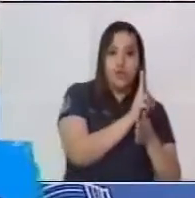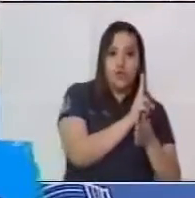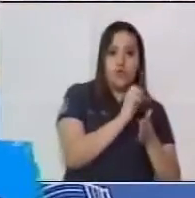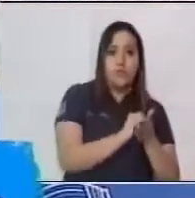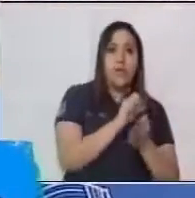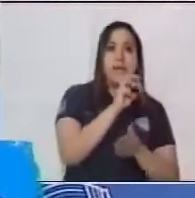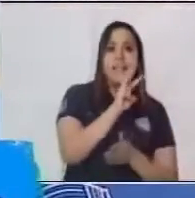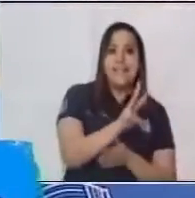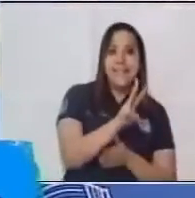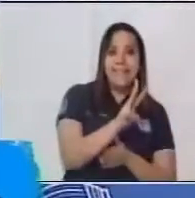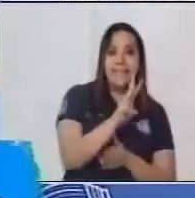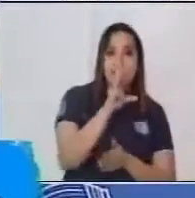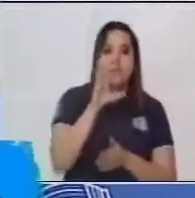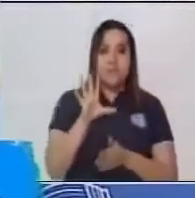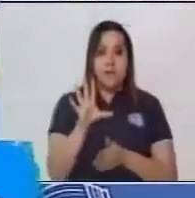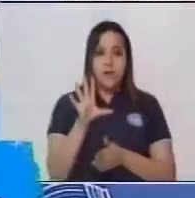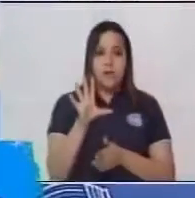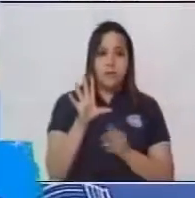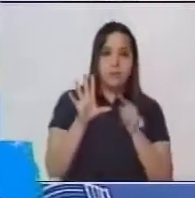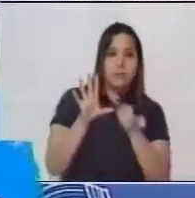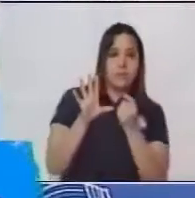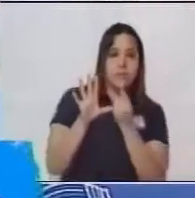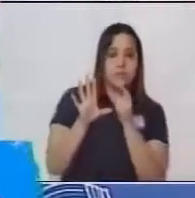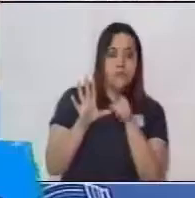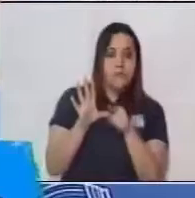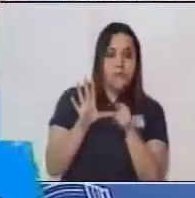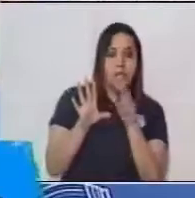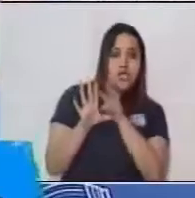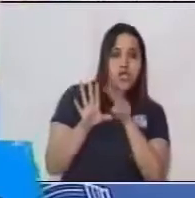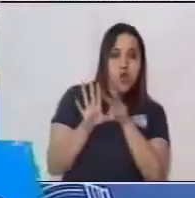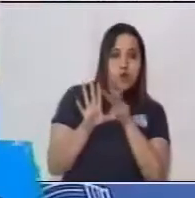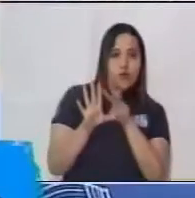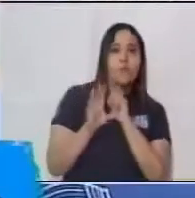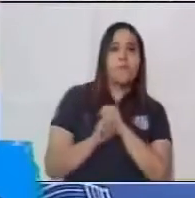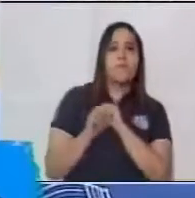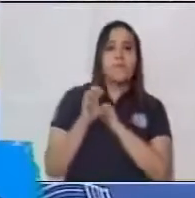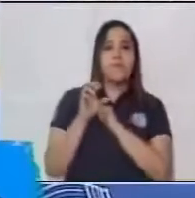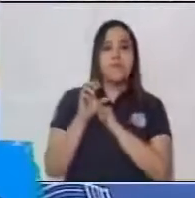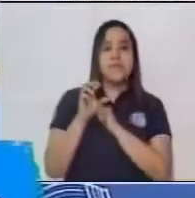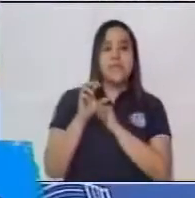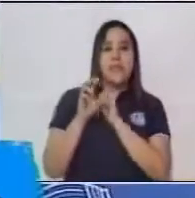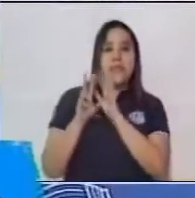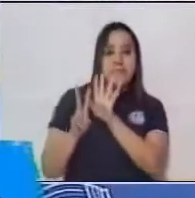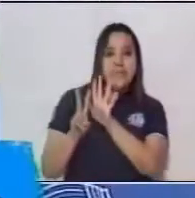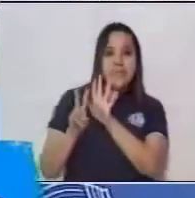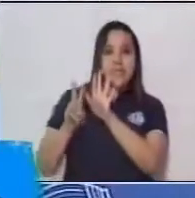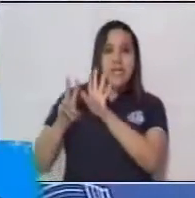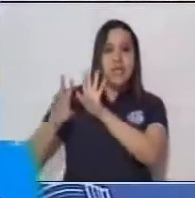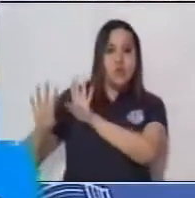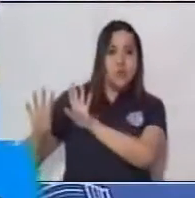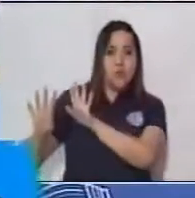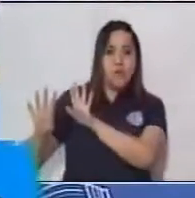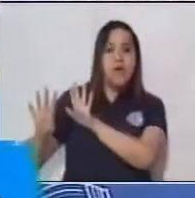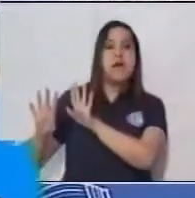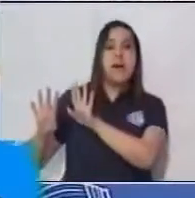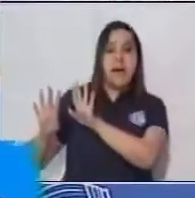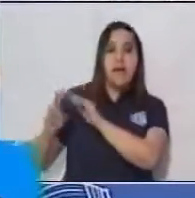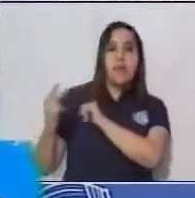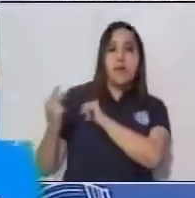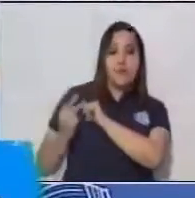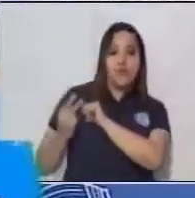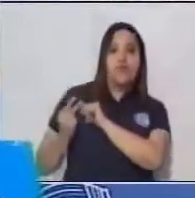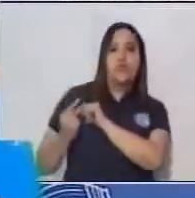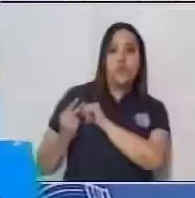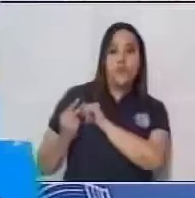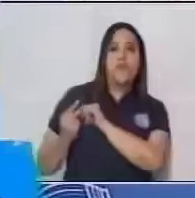y 5. Hay un diferencial de 2. 7 y 9. Ahí podemos identificar que al número anterior se le